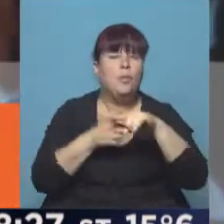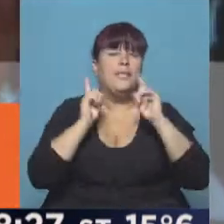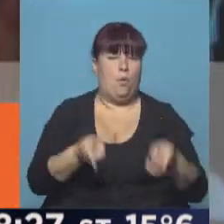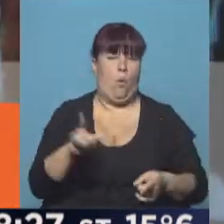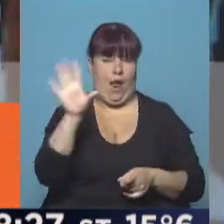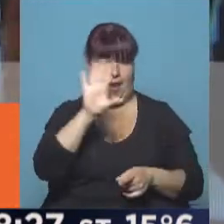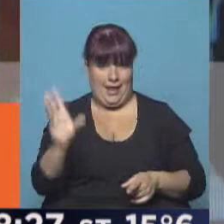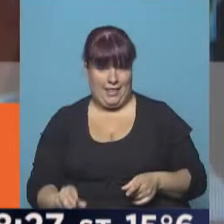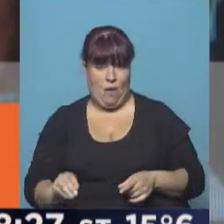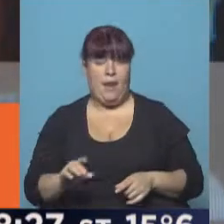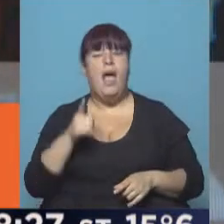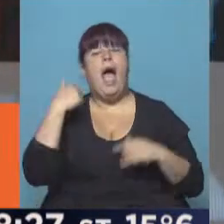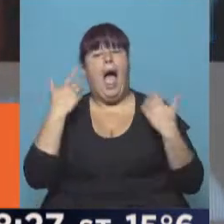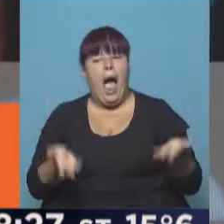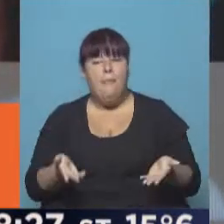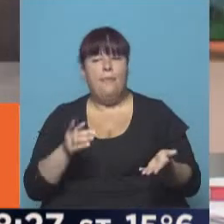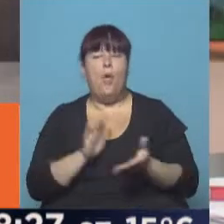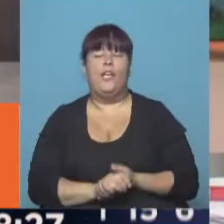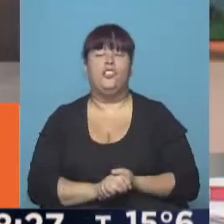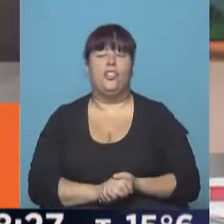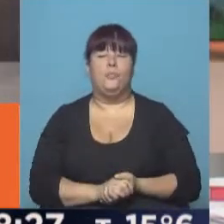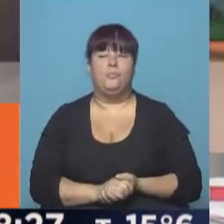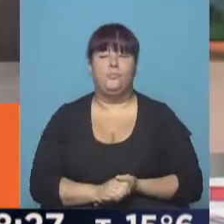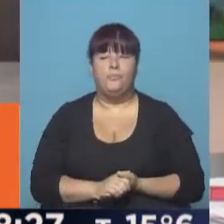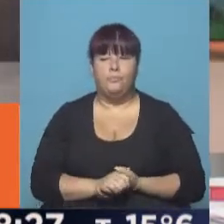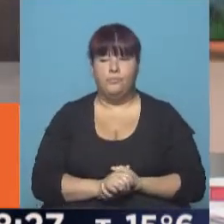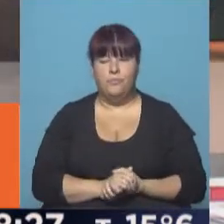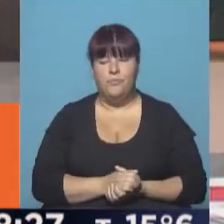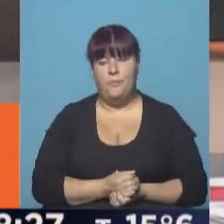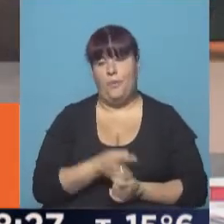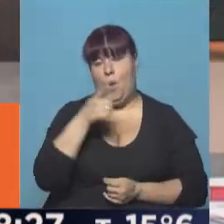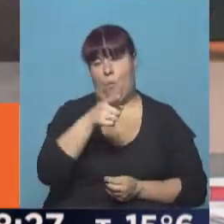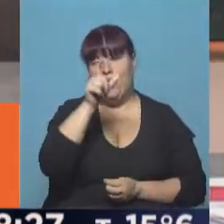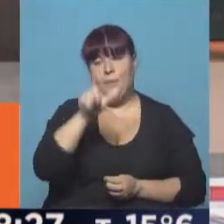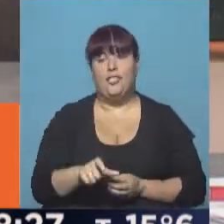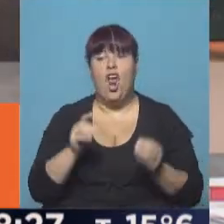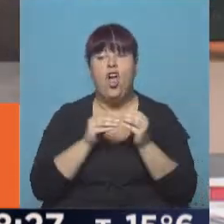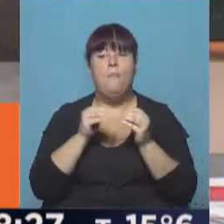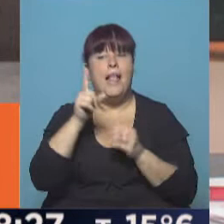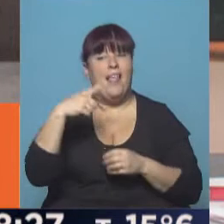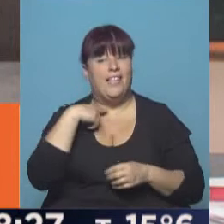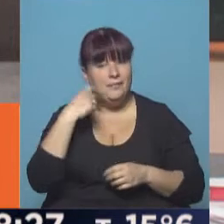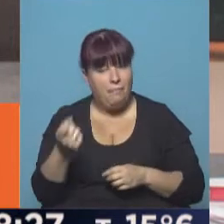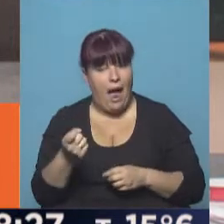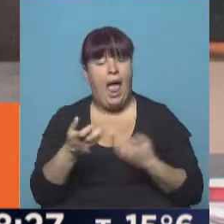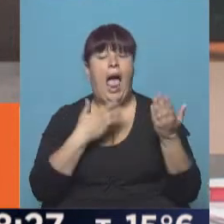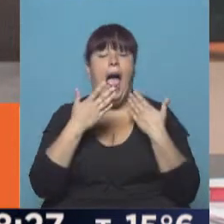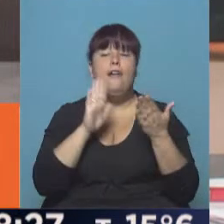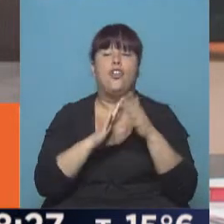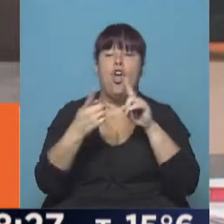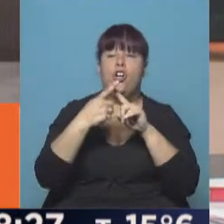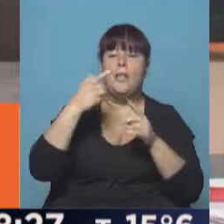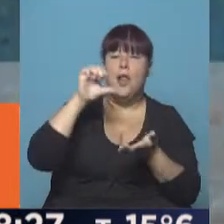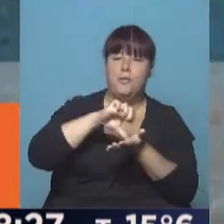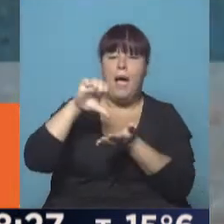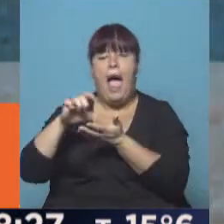región. Carmen, aprovechando que sos una colega española y hablando de las relaciones